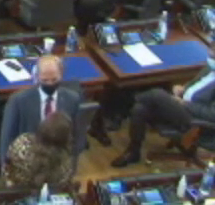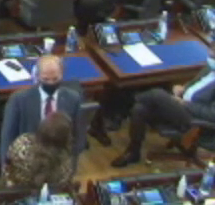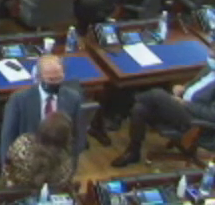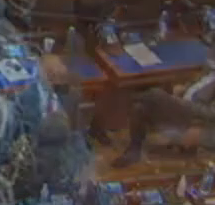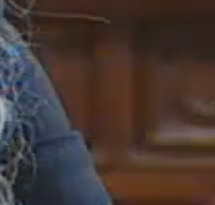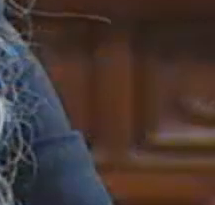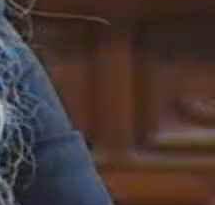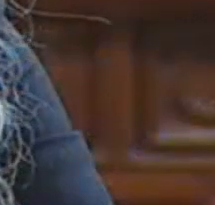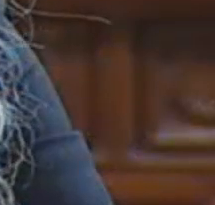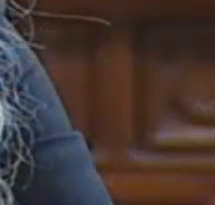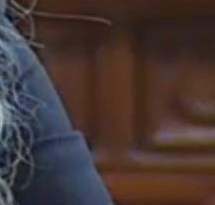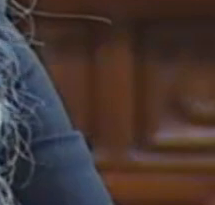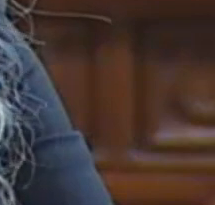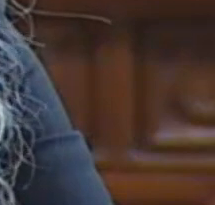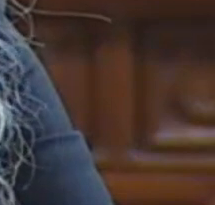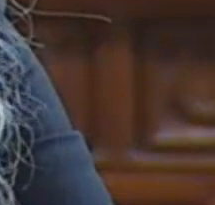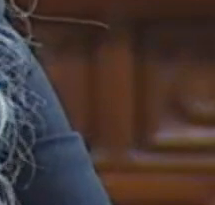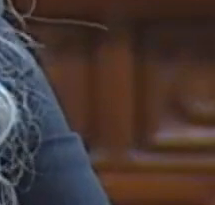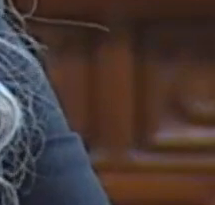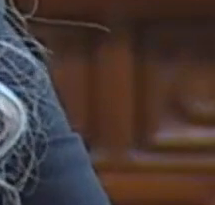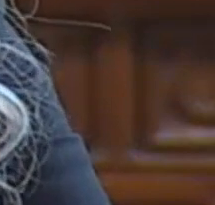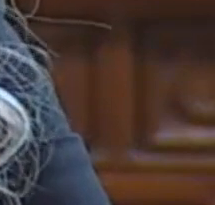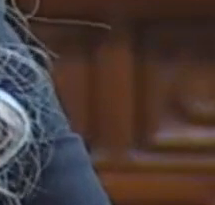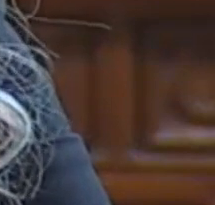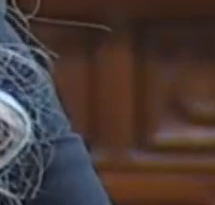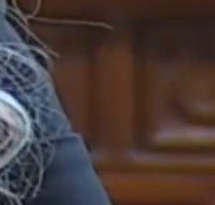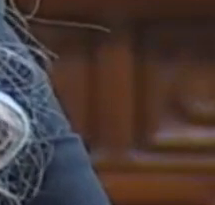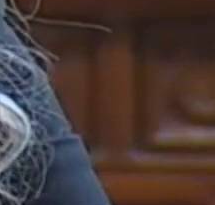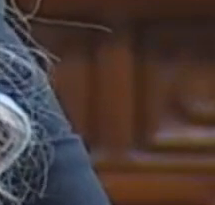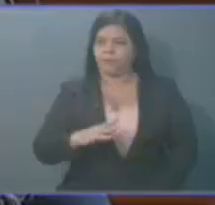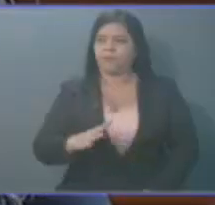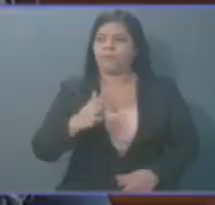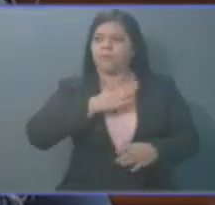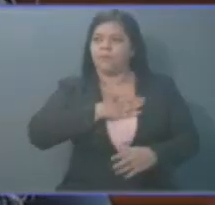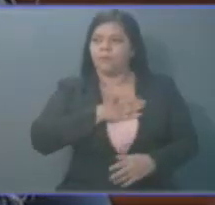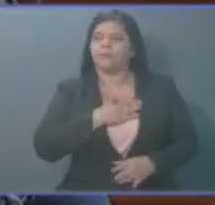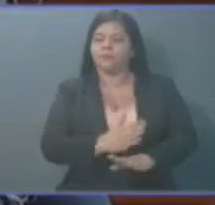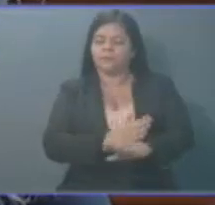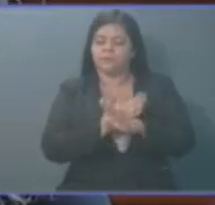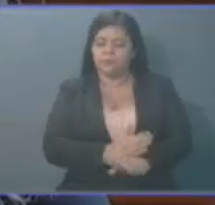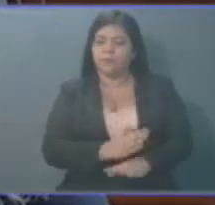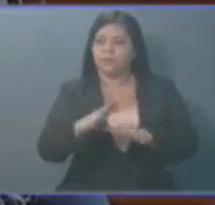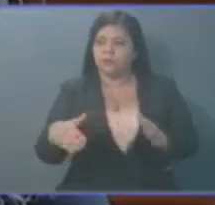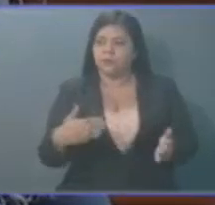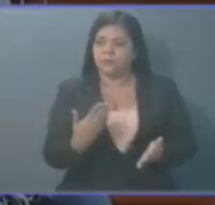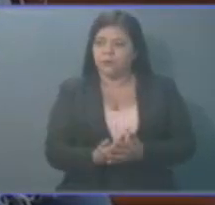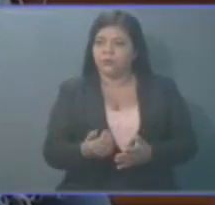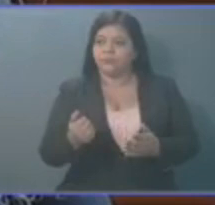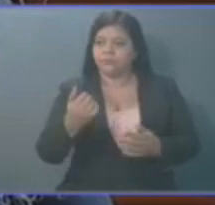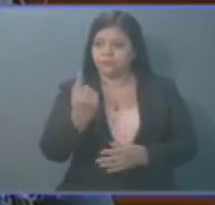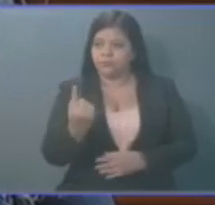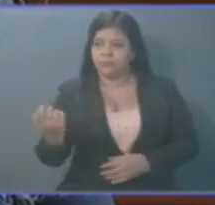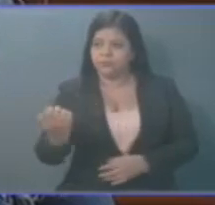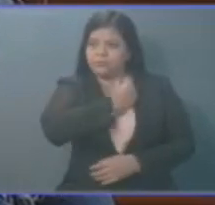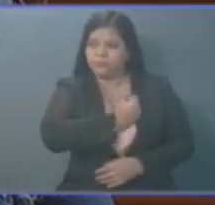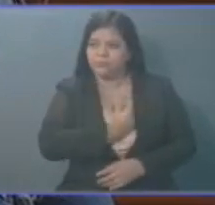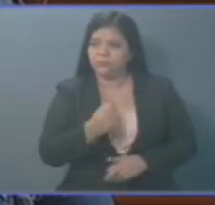podemos avanzar con la tecnología que hoy contamos para protección a víctimas de violencia.